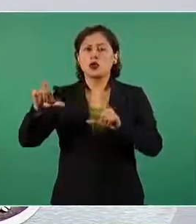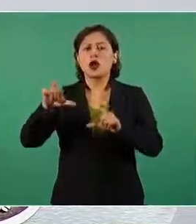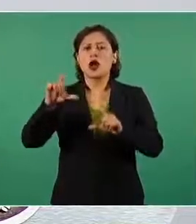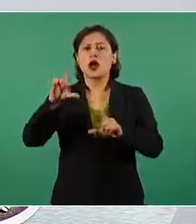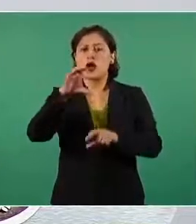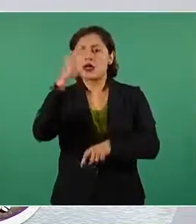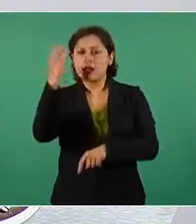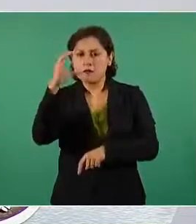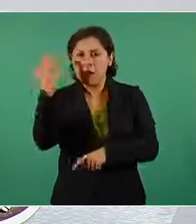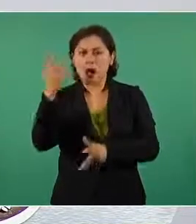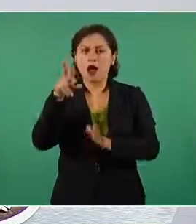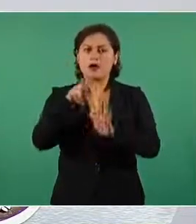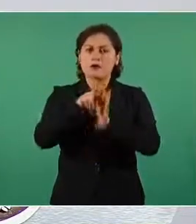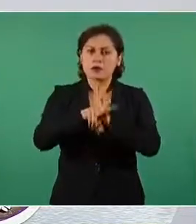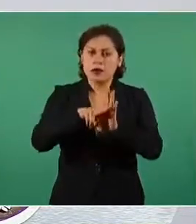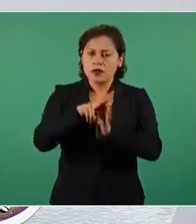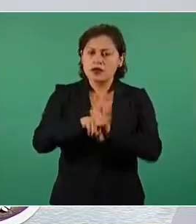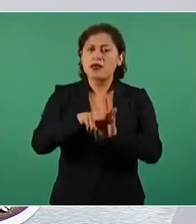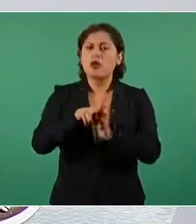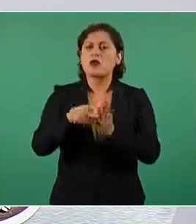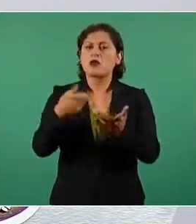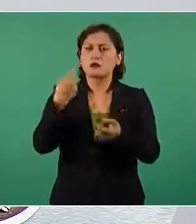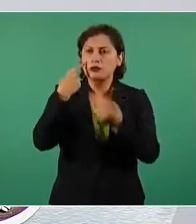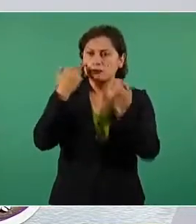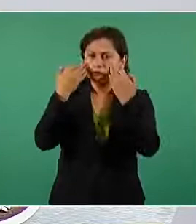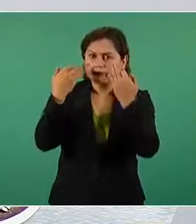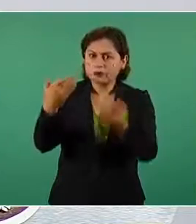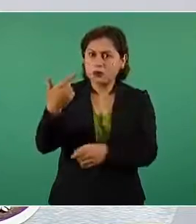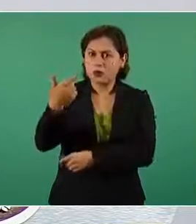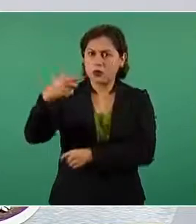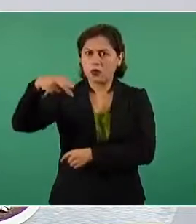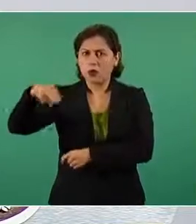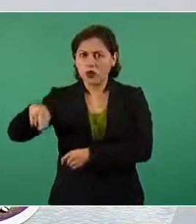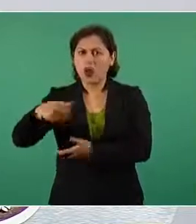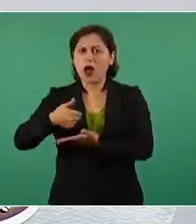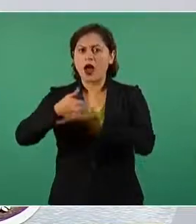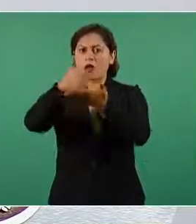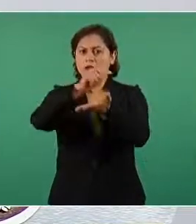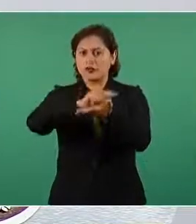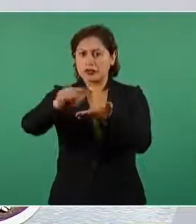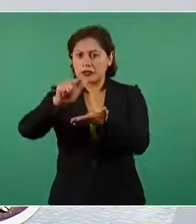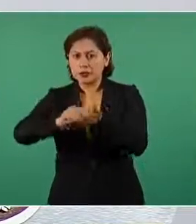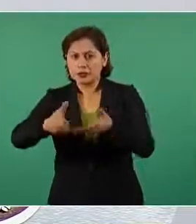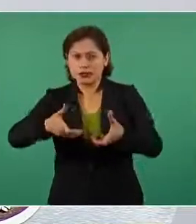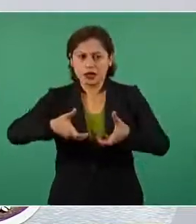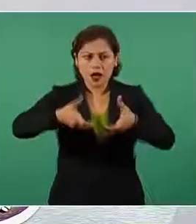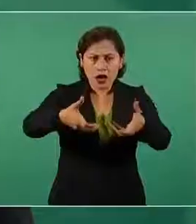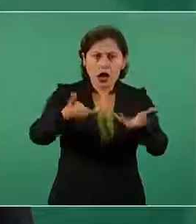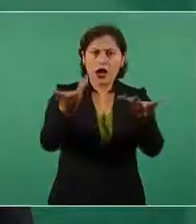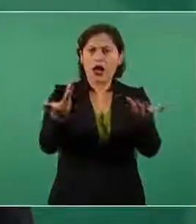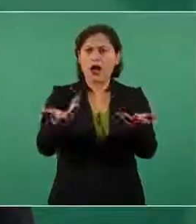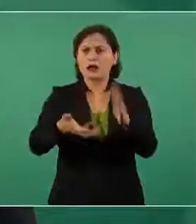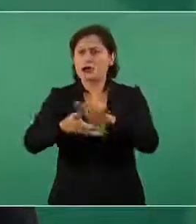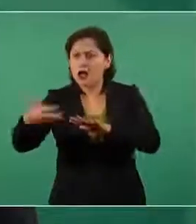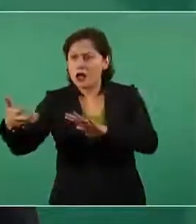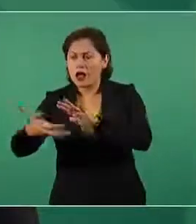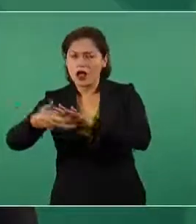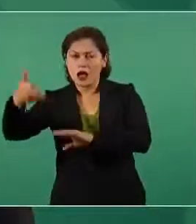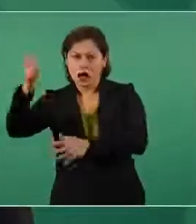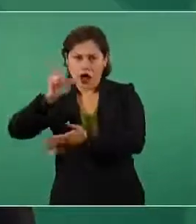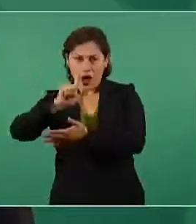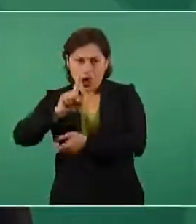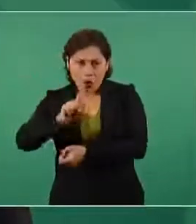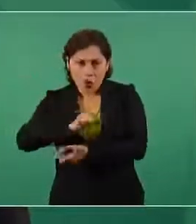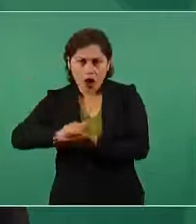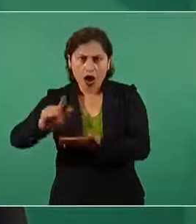cómo SEDENA y Guardia Nacional están ayudando a hacer el desasolve y la limpieza de las avenidas y también de las viviendas. Ellos